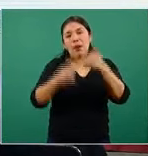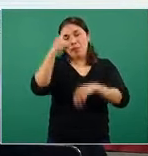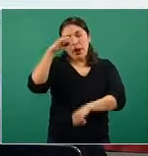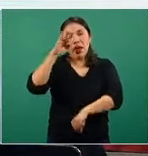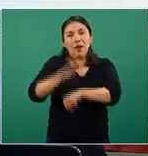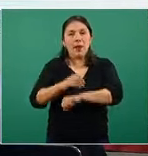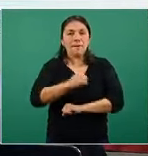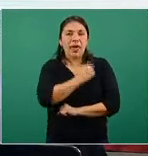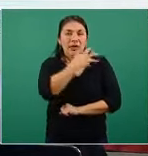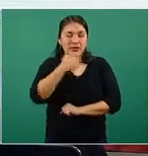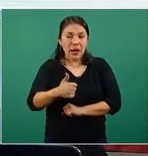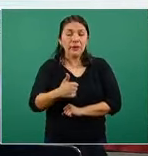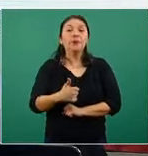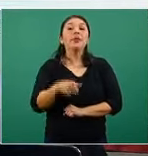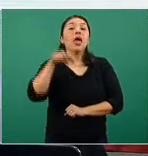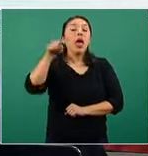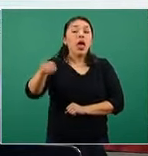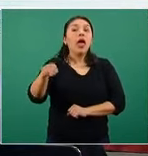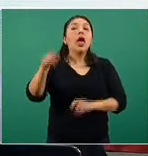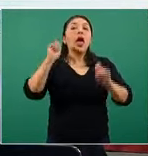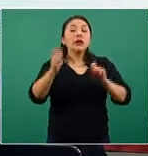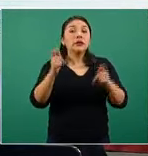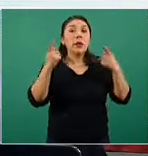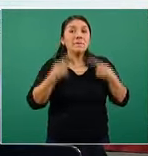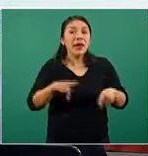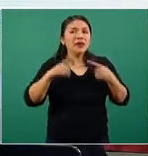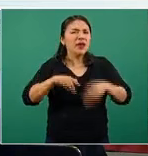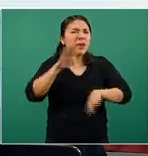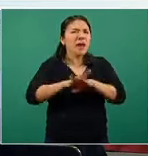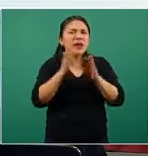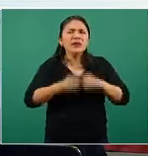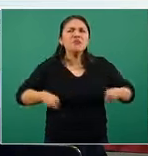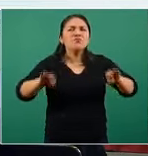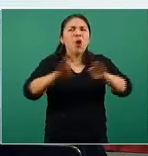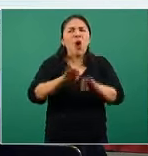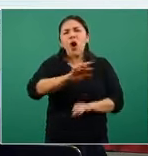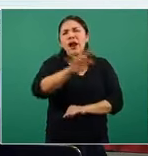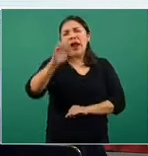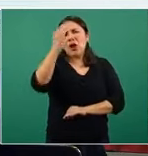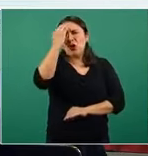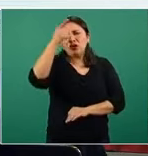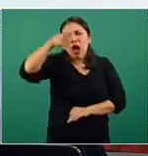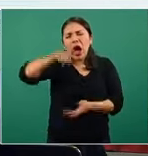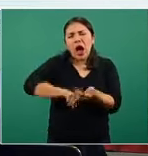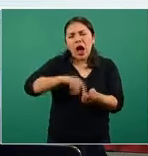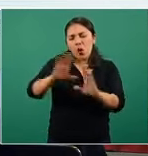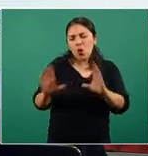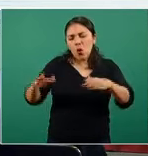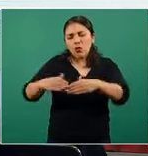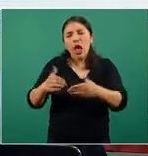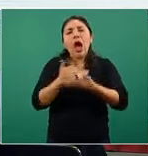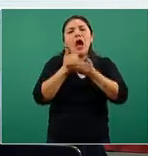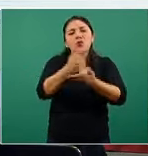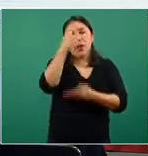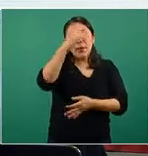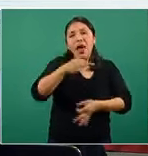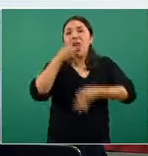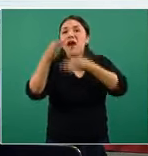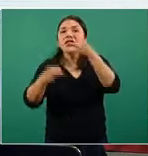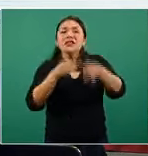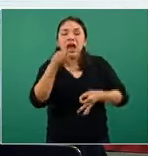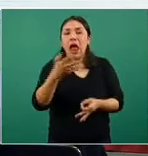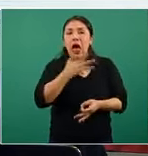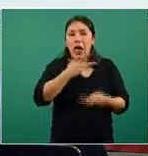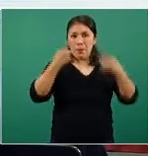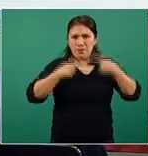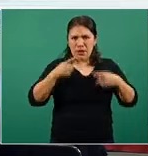del bienestar, en donde personas claves de la comunidad ayudan a dispersar el mensaje. Es decir, hay personas en la